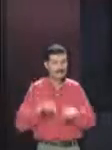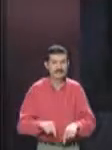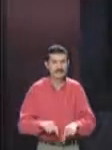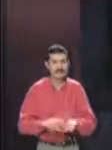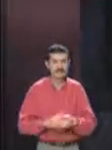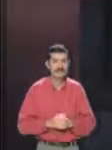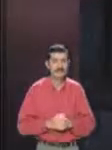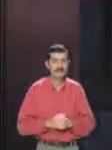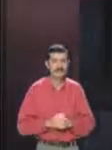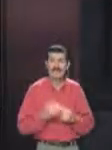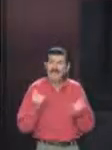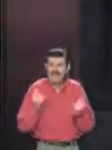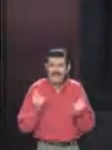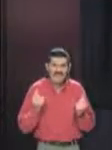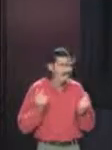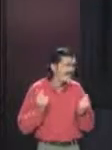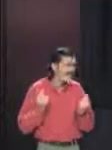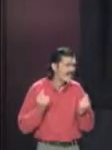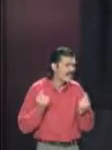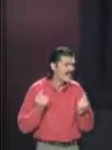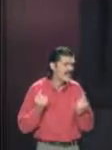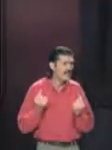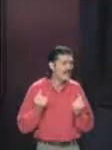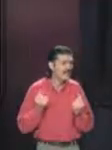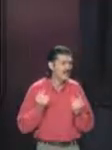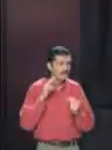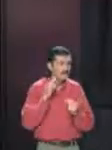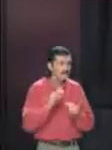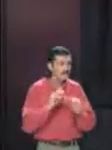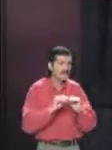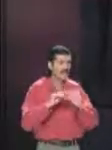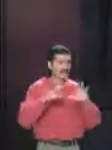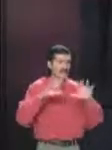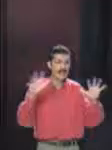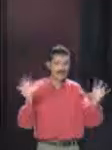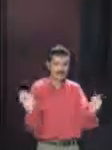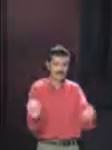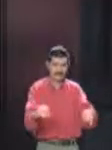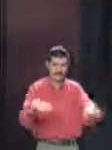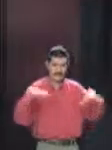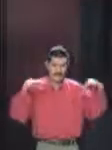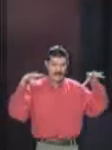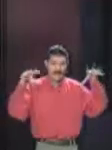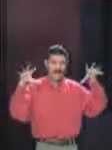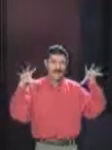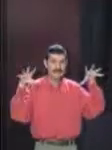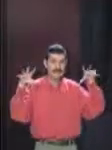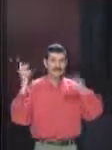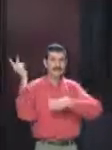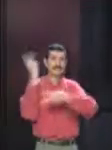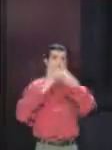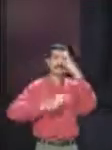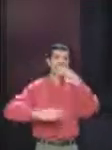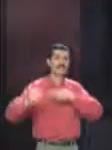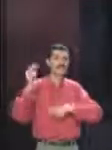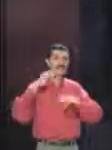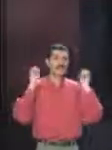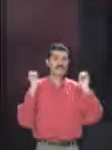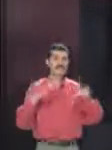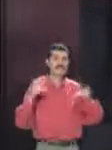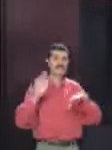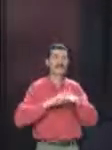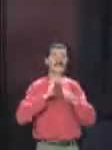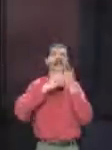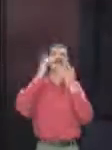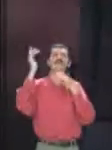vinieron mágicos. ¡Mira! ¿Qué? ¡Ay! ¡Claro! ¡Se está haciendo la magia! Es que vinieron